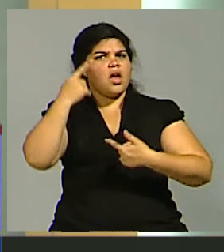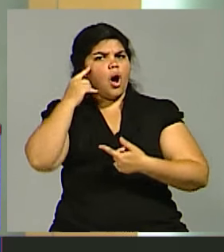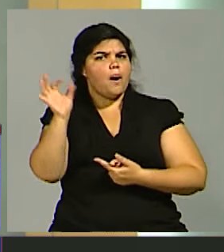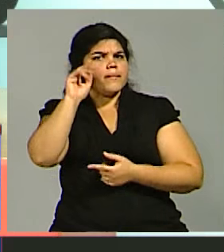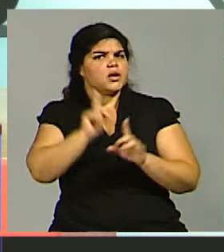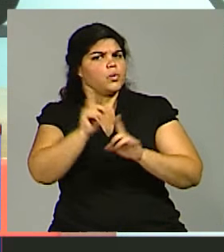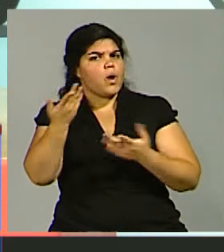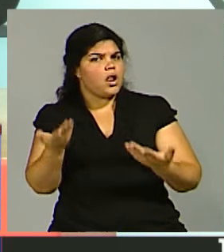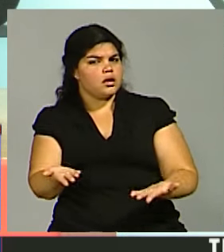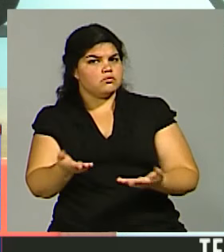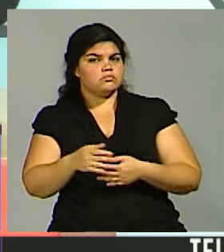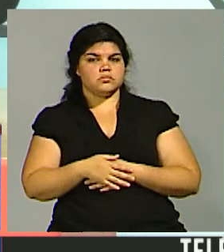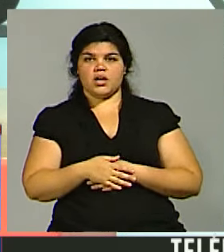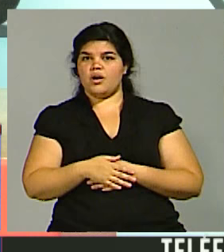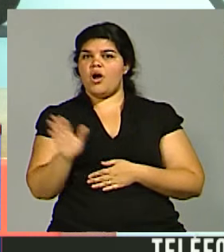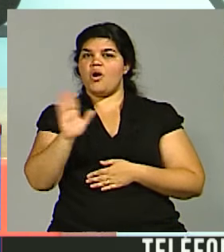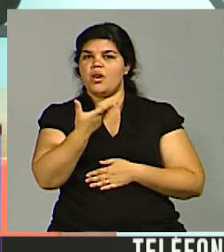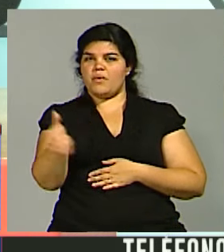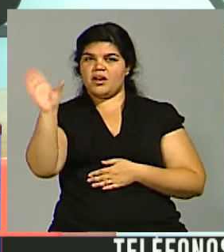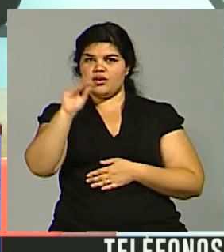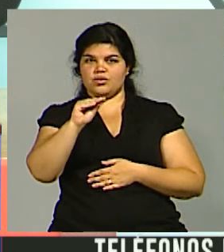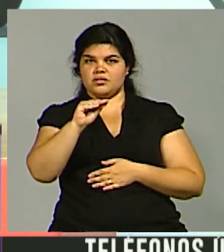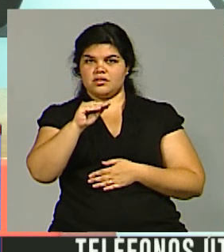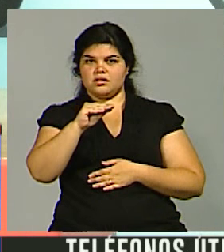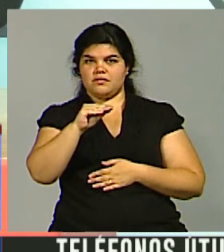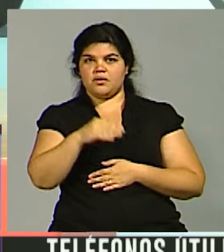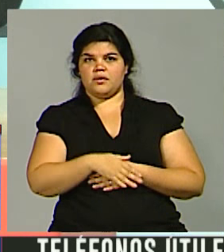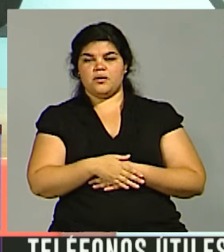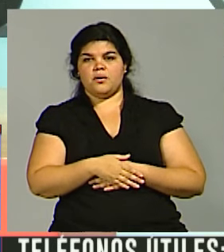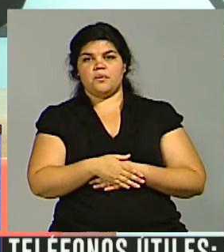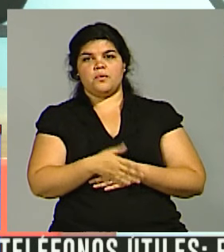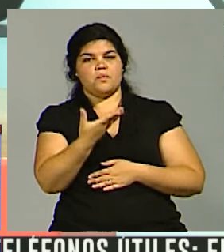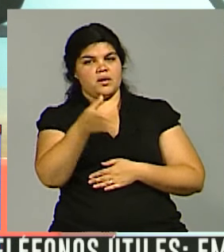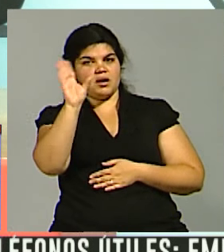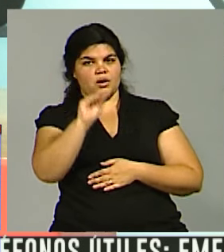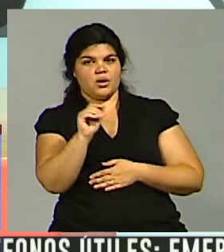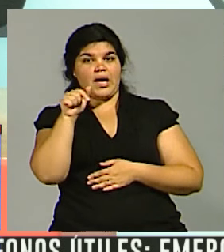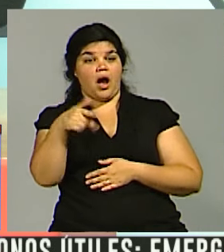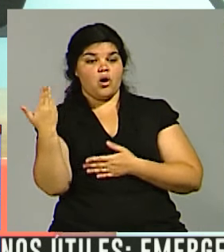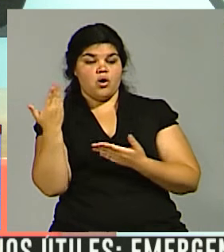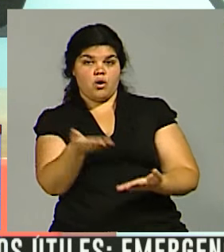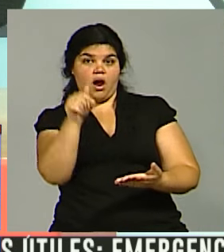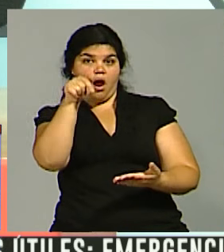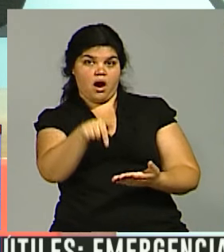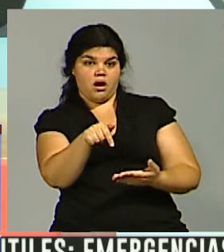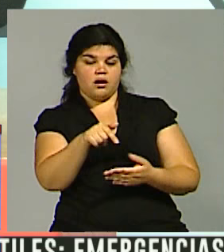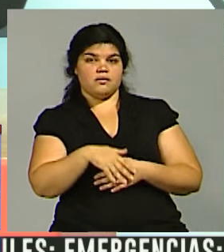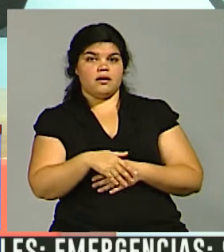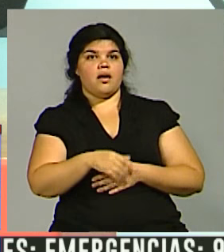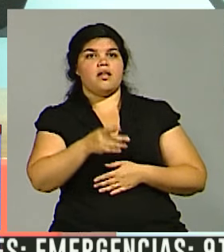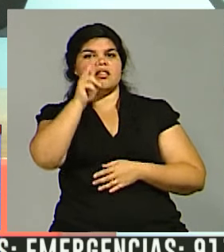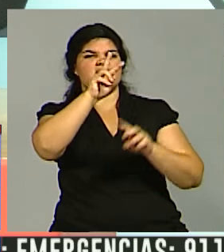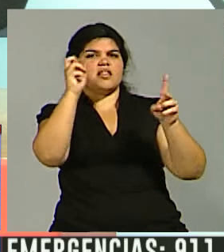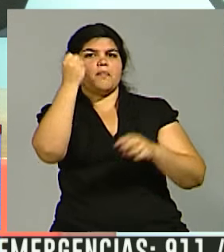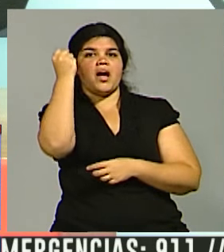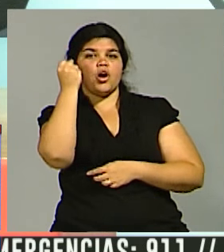esto. José, muy buenas noches, ¿cómo estás? Buenas noches. Bienvenido como cada martes a esta columna especial en la cual hablamos de economía, pero